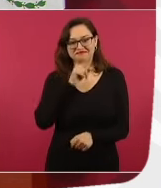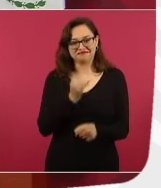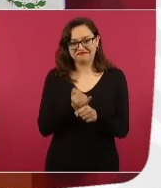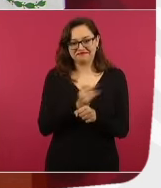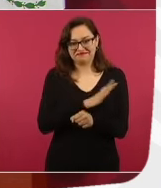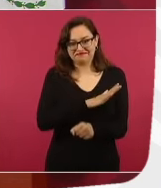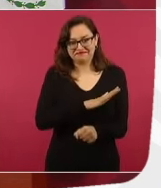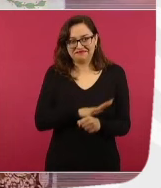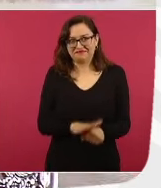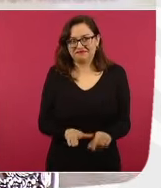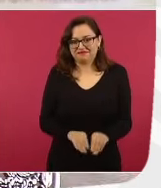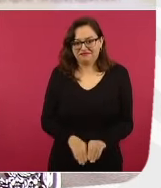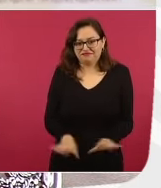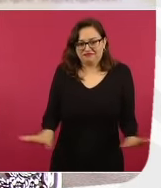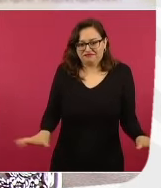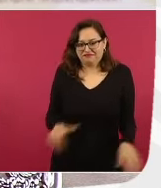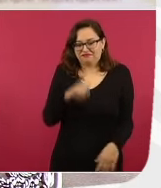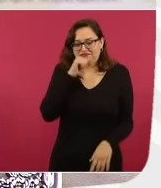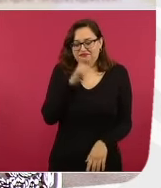veíamos